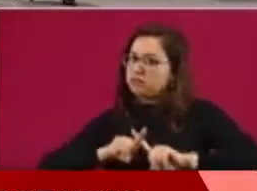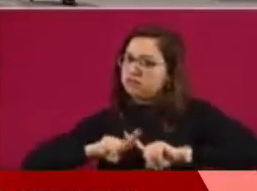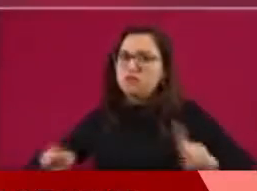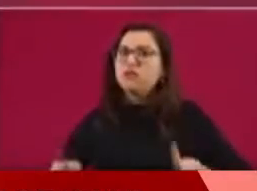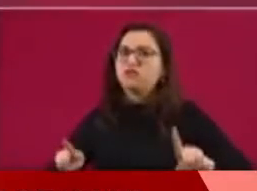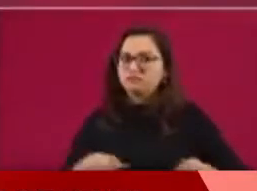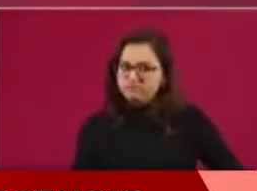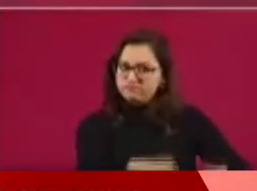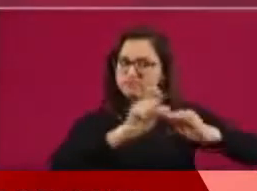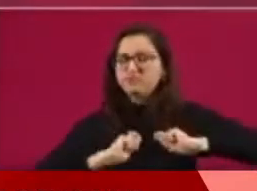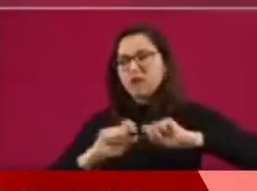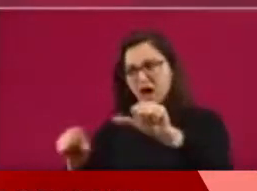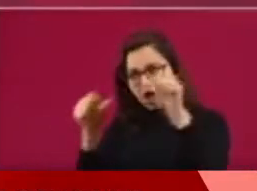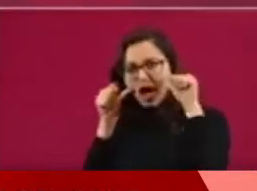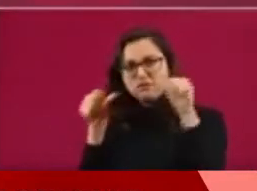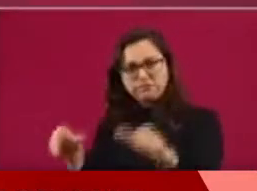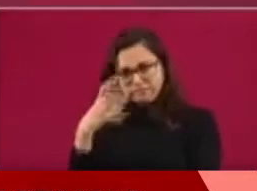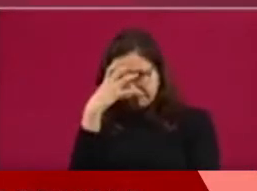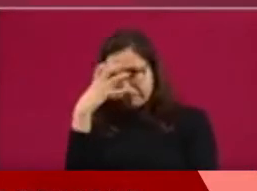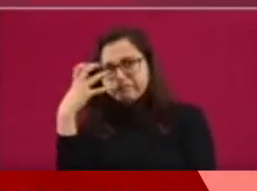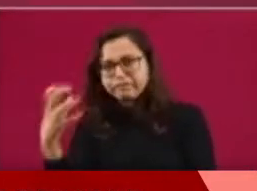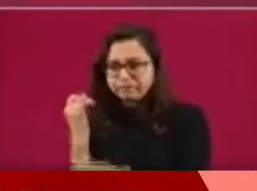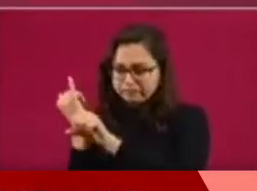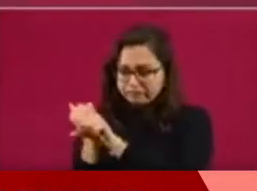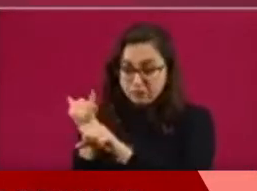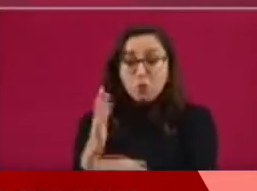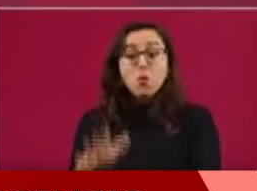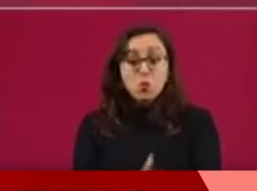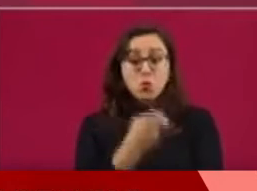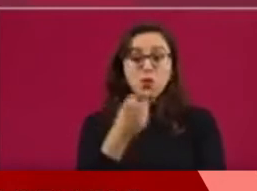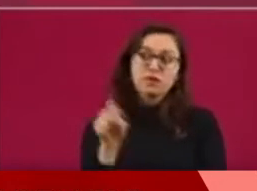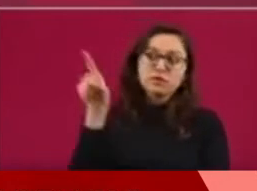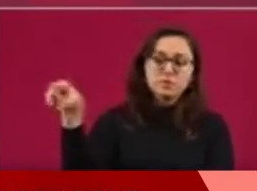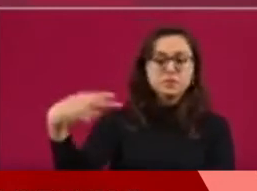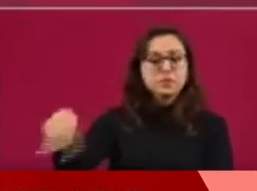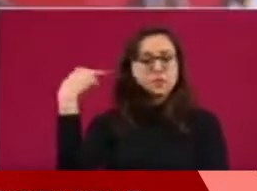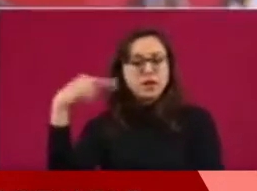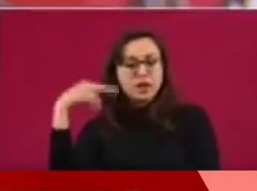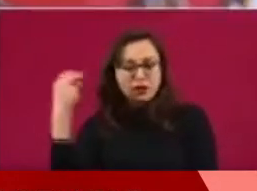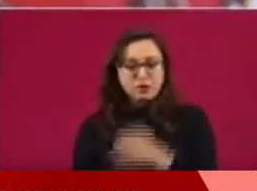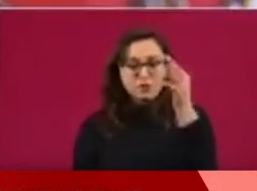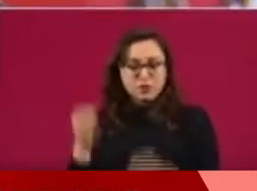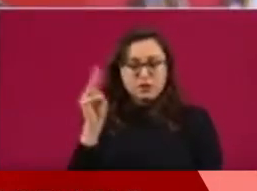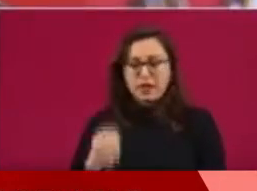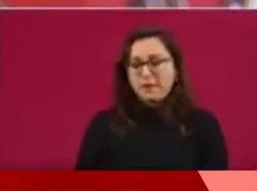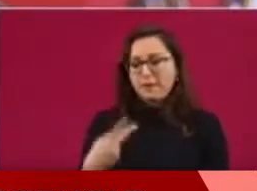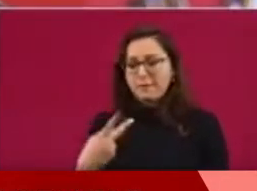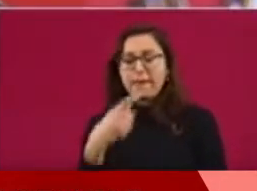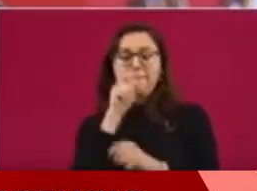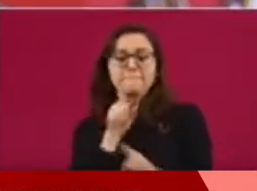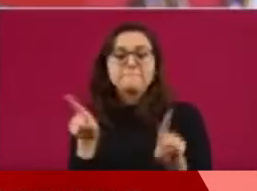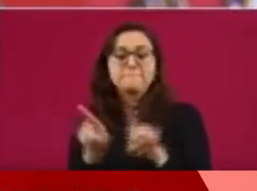Por ello, y una vez de haber conversado con la Fiscalía del Estado de Veracruz, con la Secretaría General